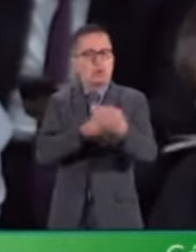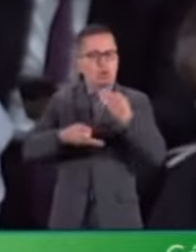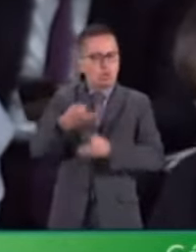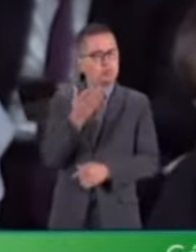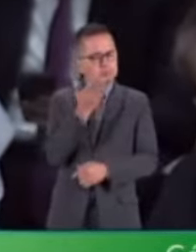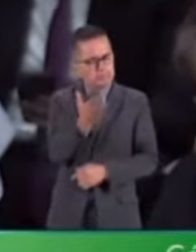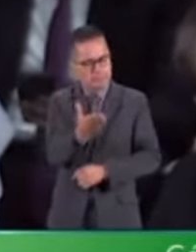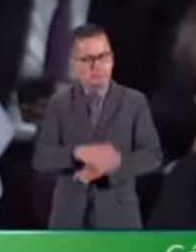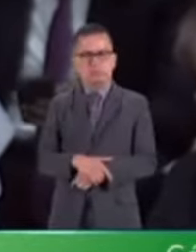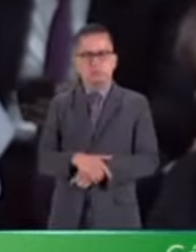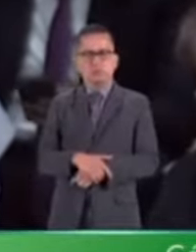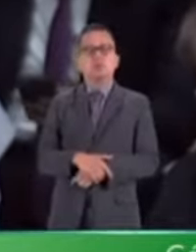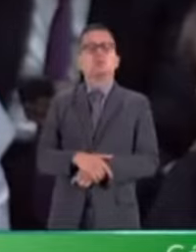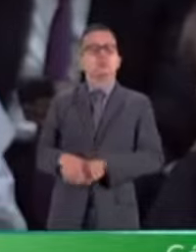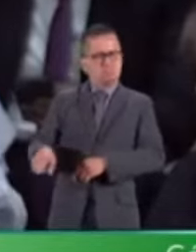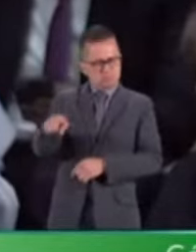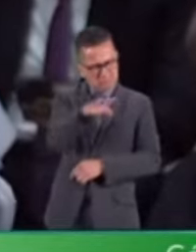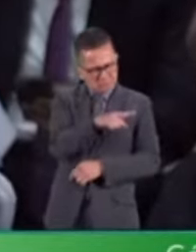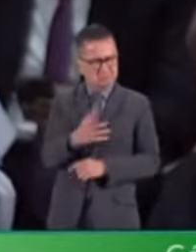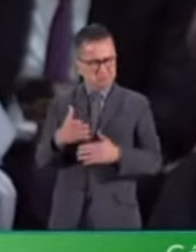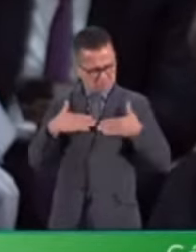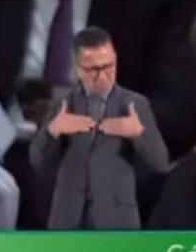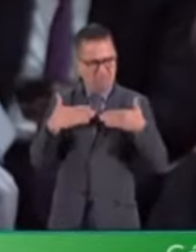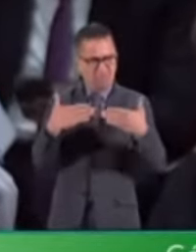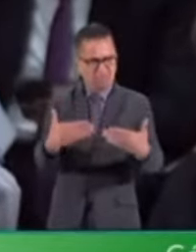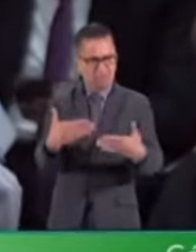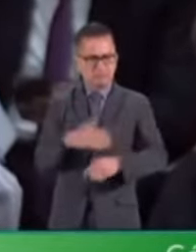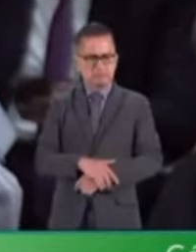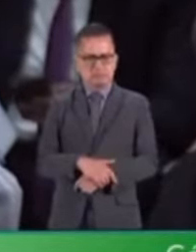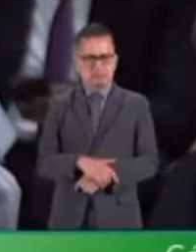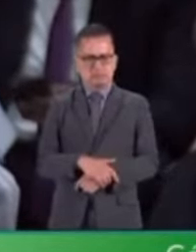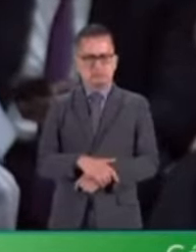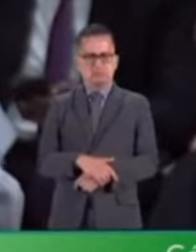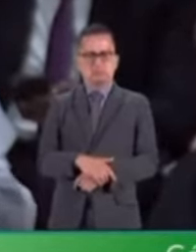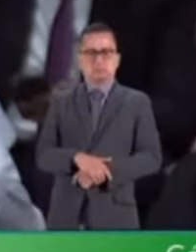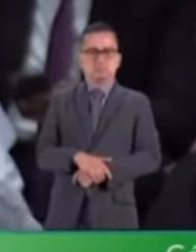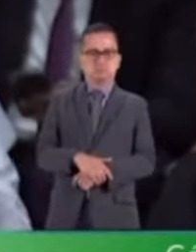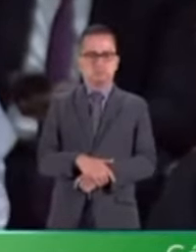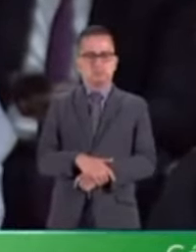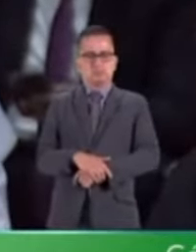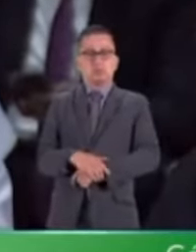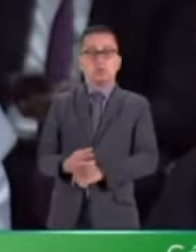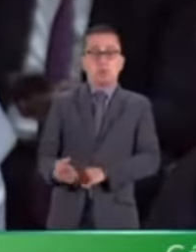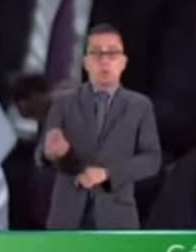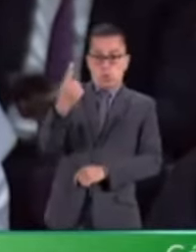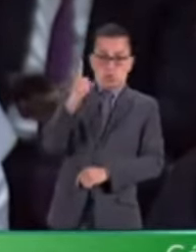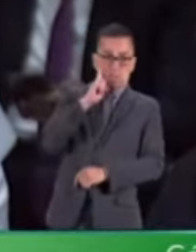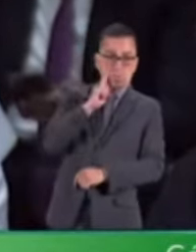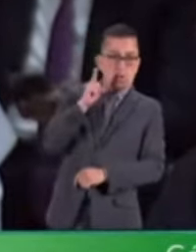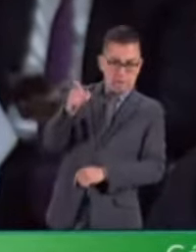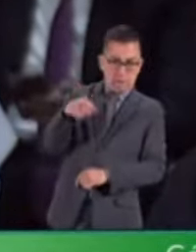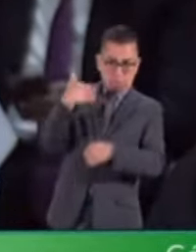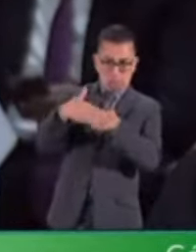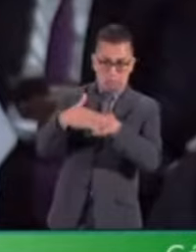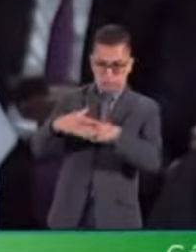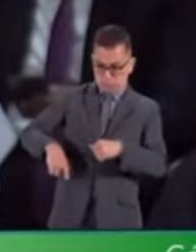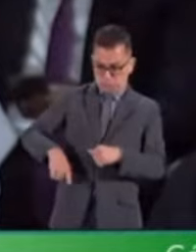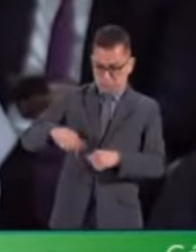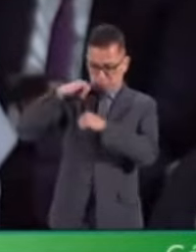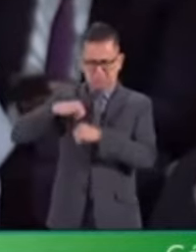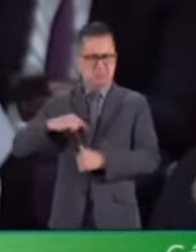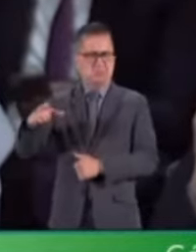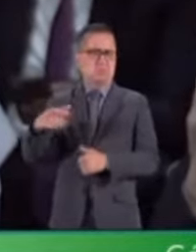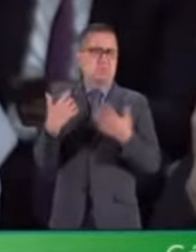Tengan confianza. Tenemos una estupenda mujer que nos va a gobernar. No